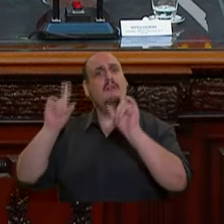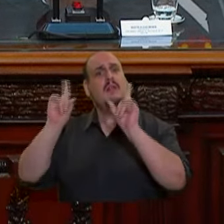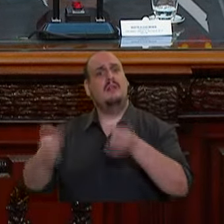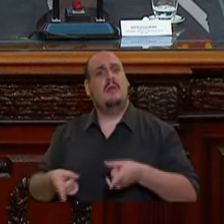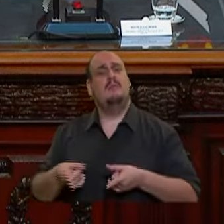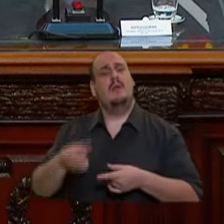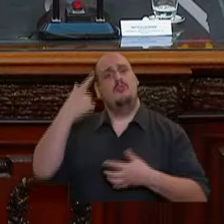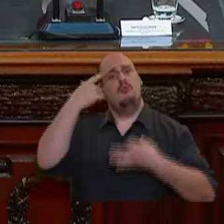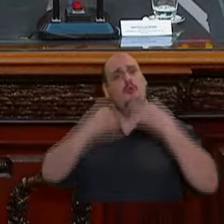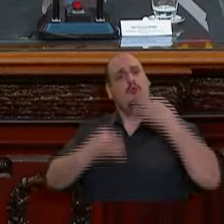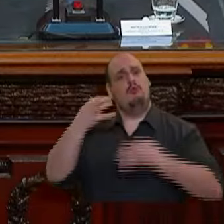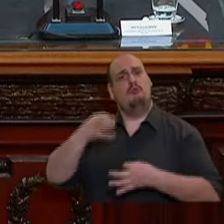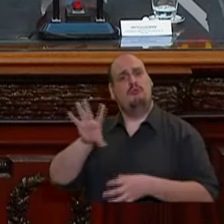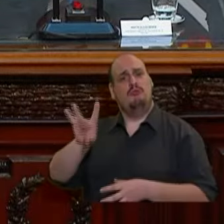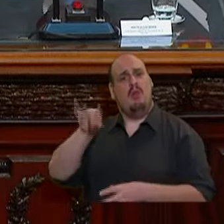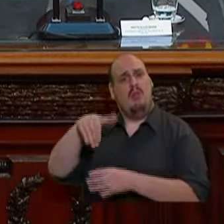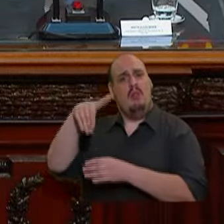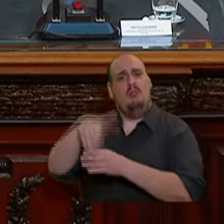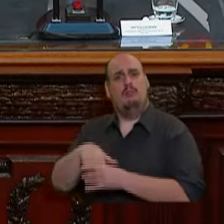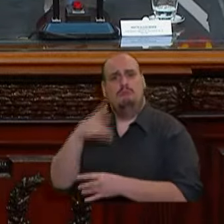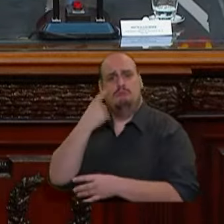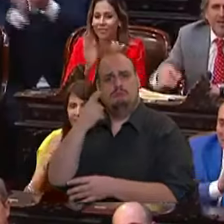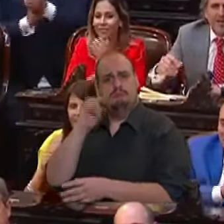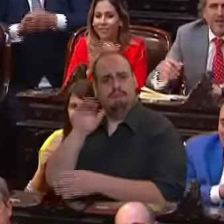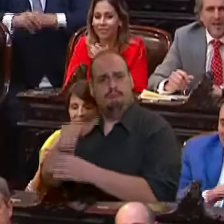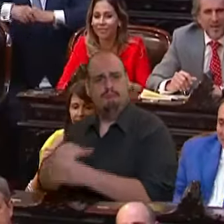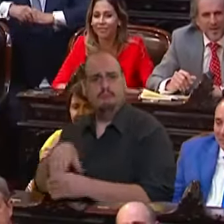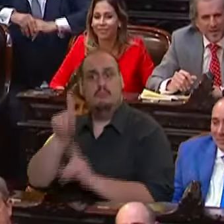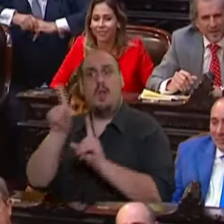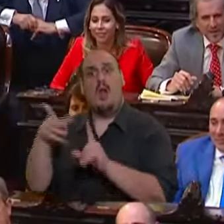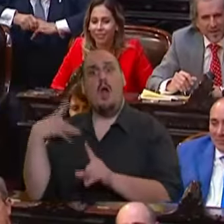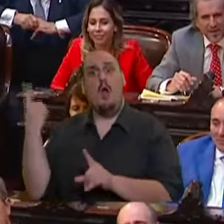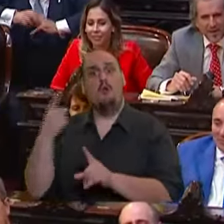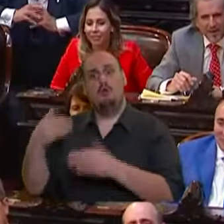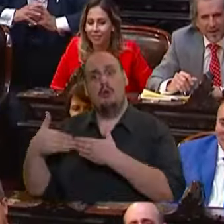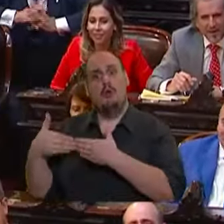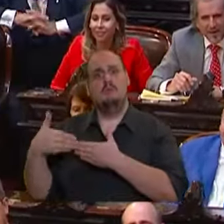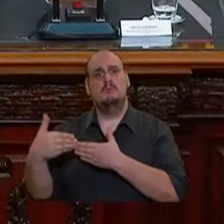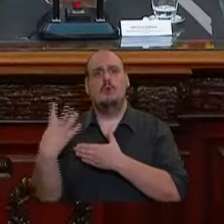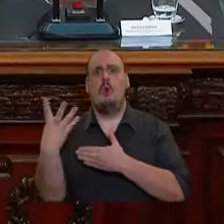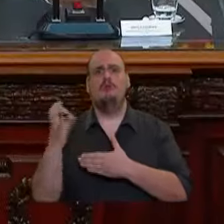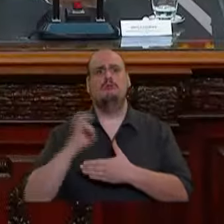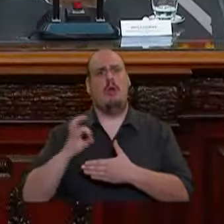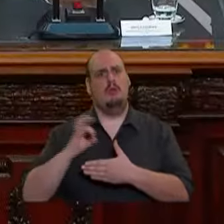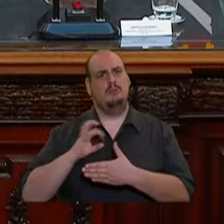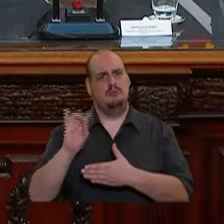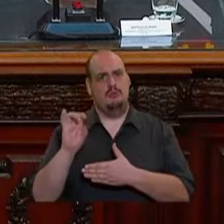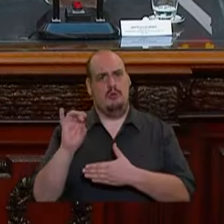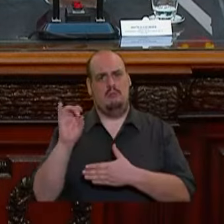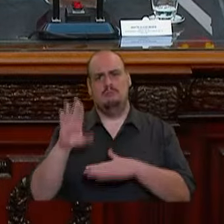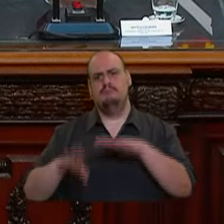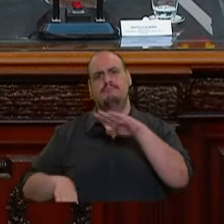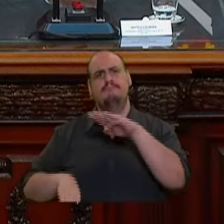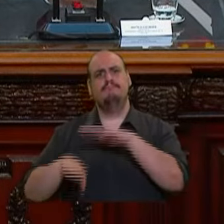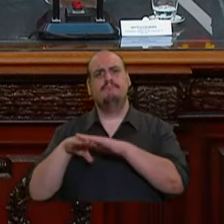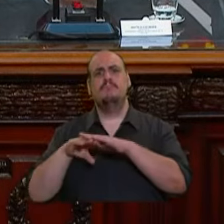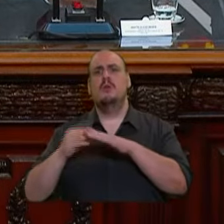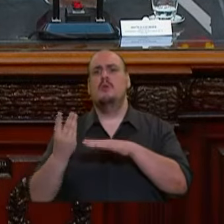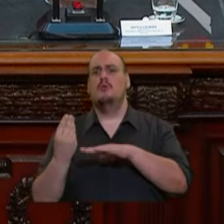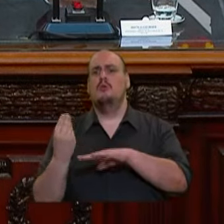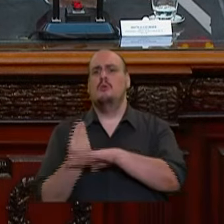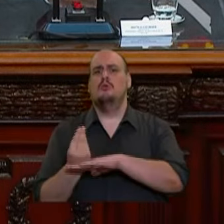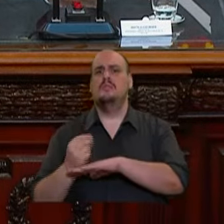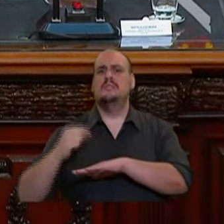electoral, que limitará los mandatos de esas autoridades a 4 años y establecerá un tope de una sola reelección